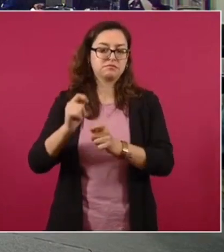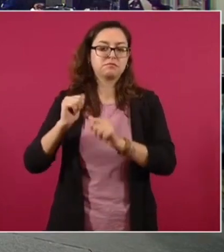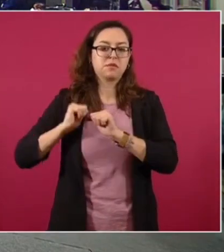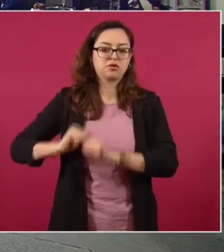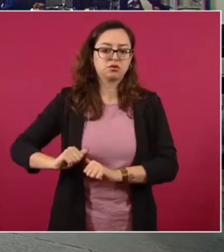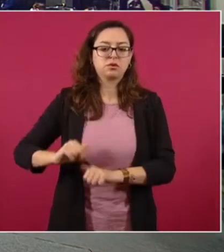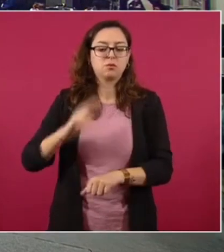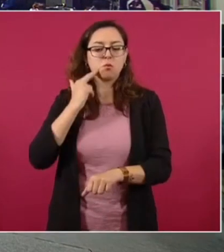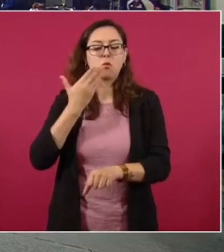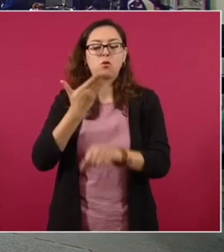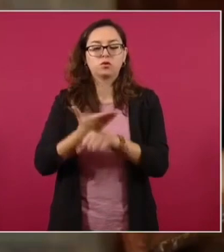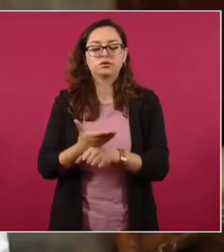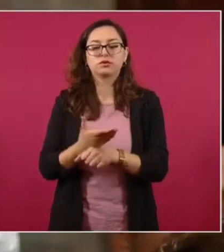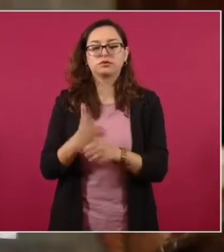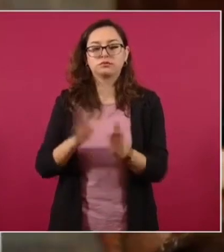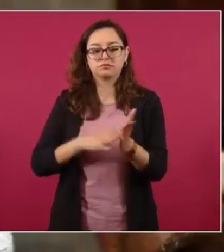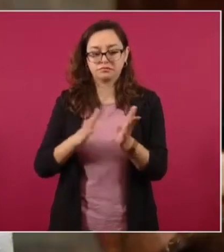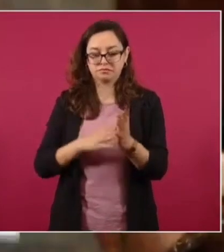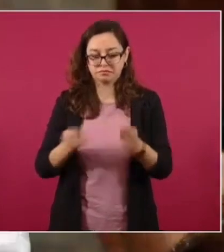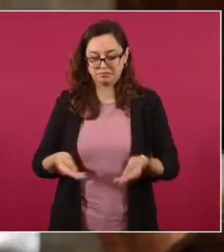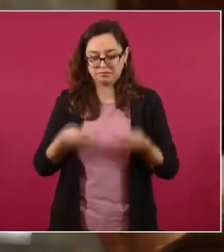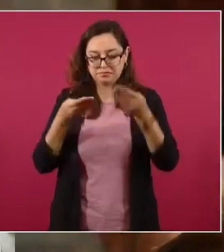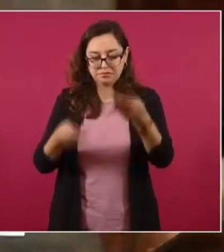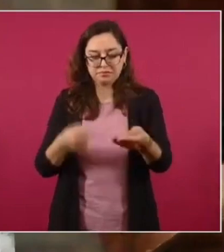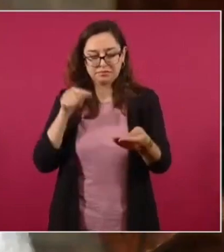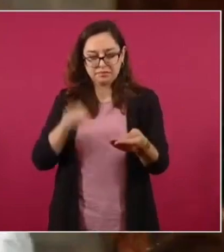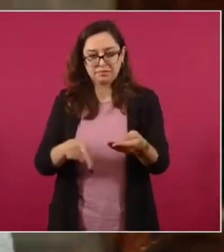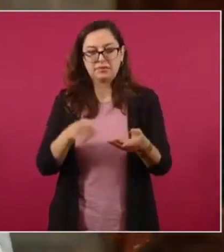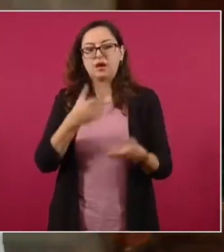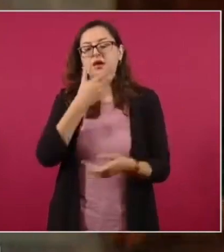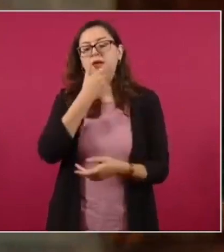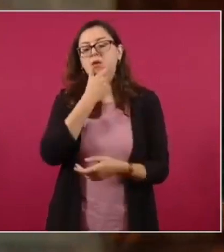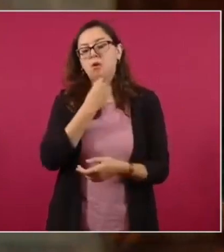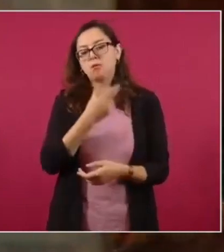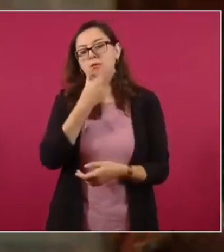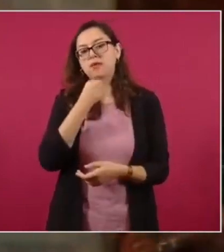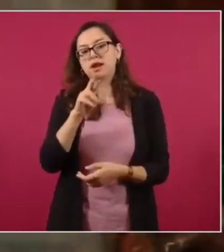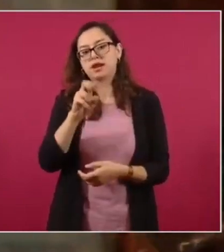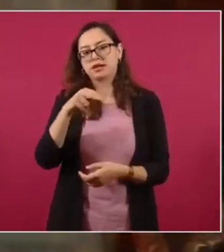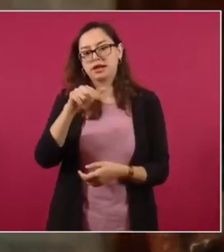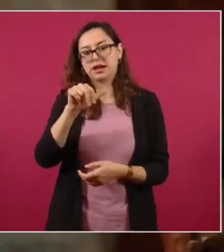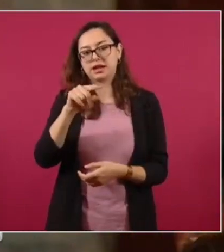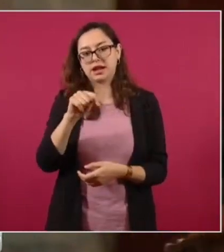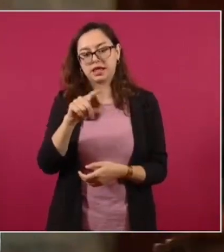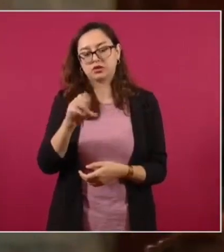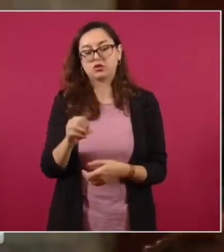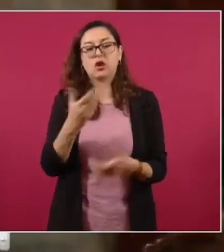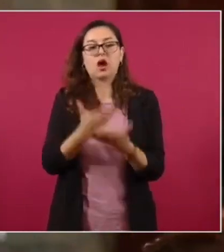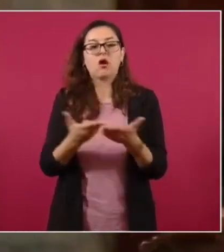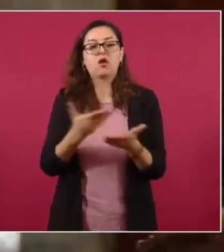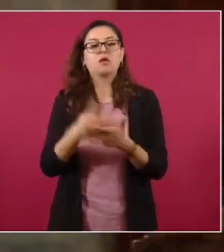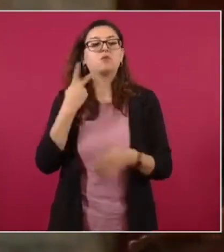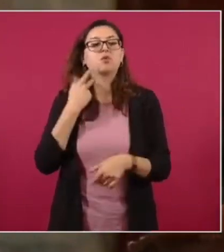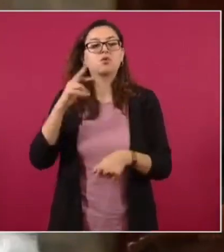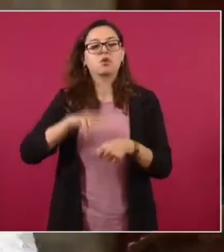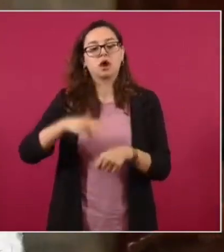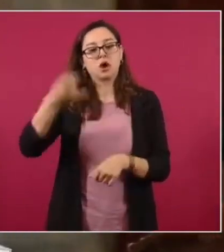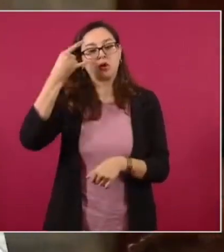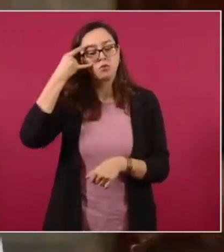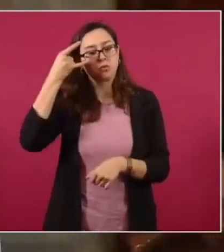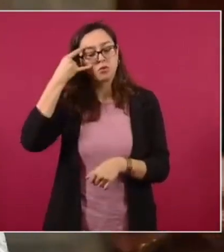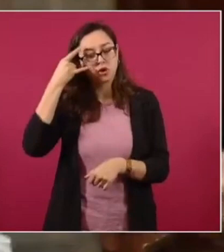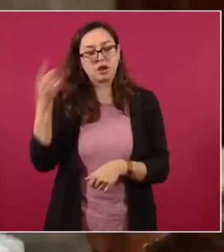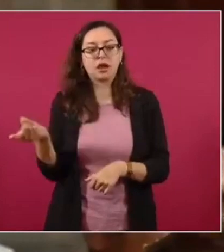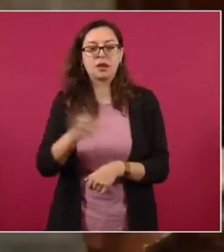que habían entregado ellos junto con el comisionado nacional de seguridad, que era Renato Sales, hoy procurador de Campeche, y que Manelich